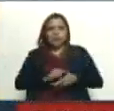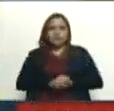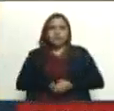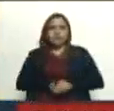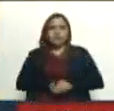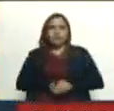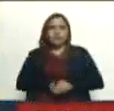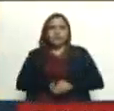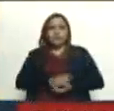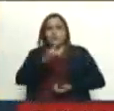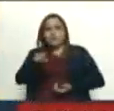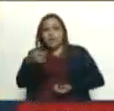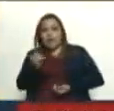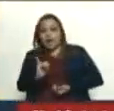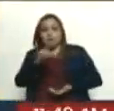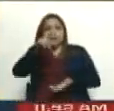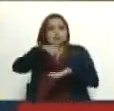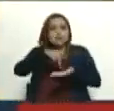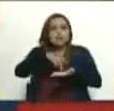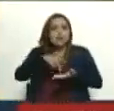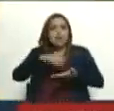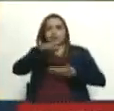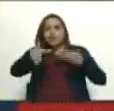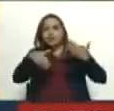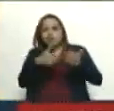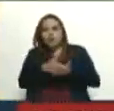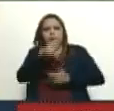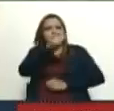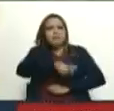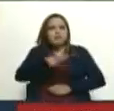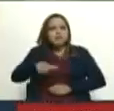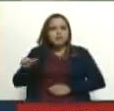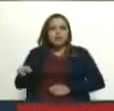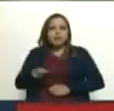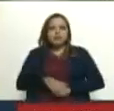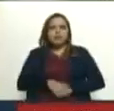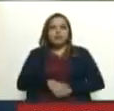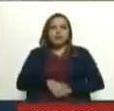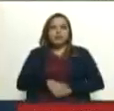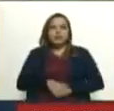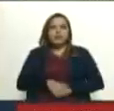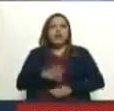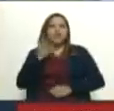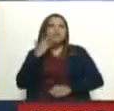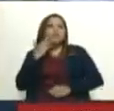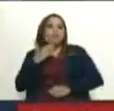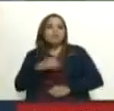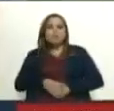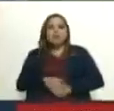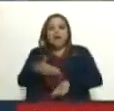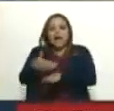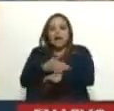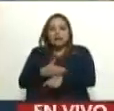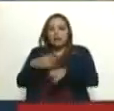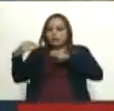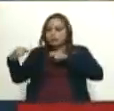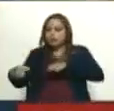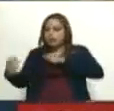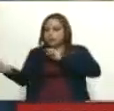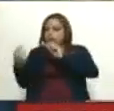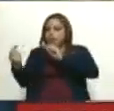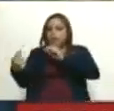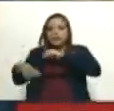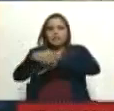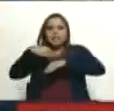Ahí entra la participación también de todos los actores. Por ejemplo, conversando en el avión con el ministro